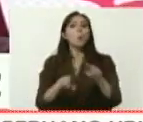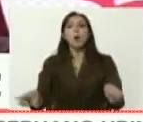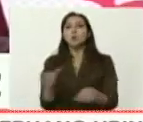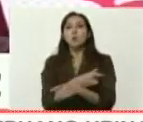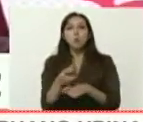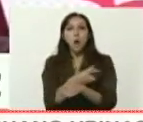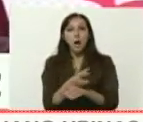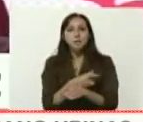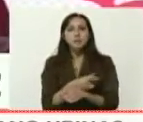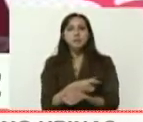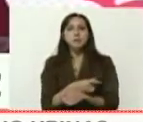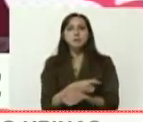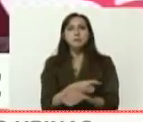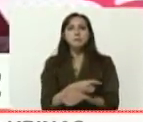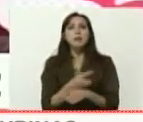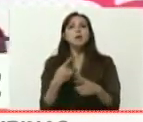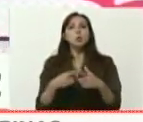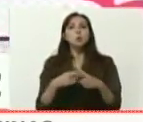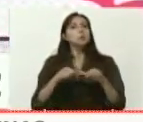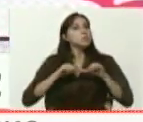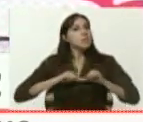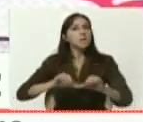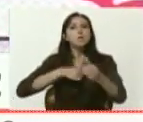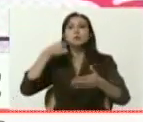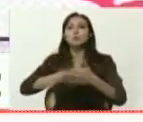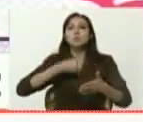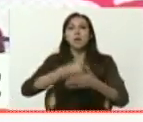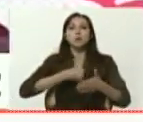su empujoncito.